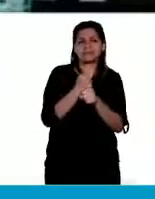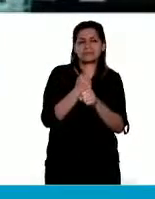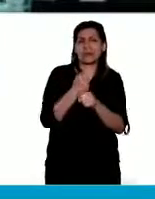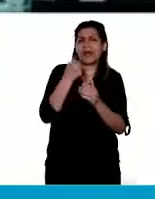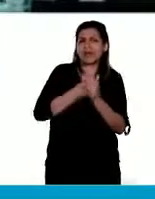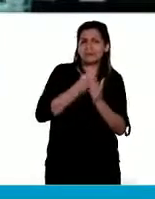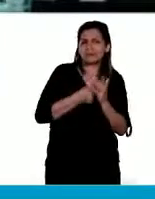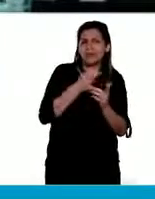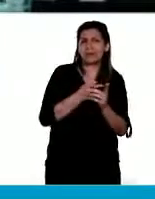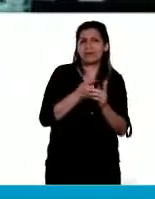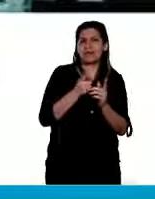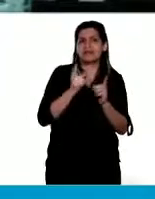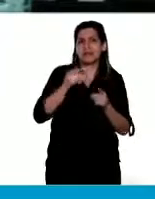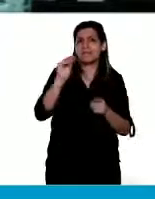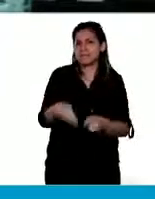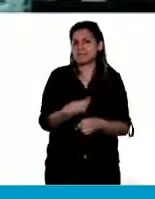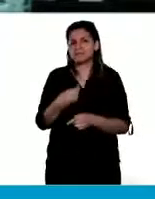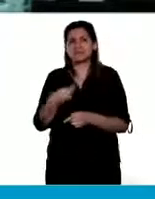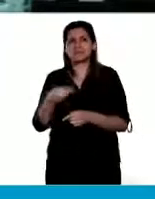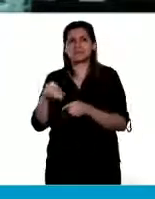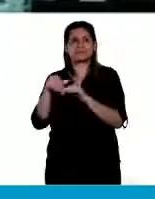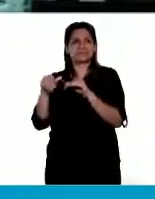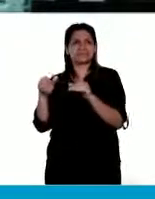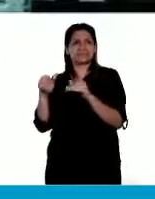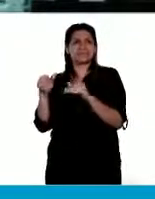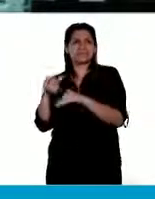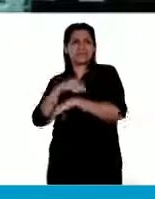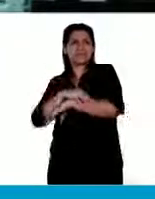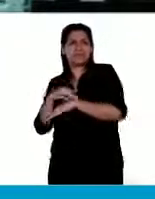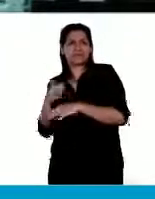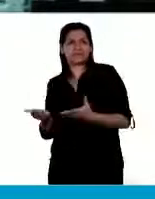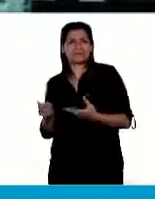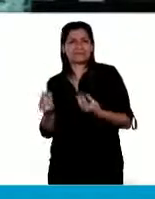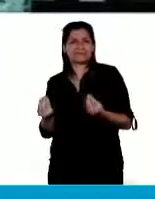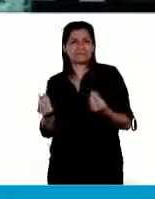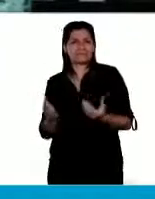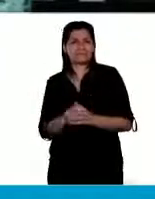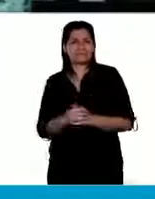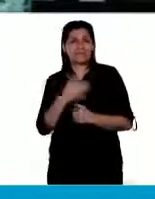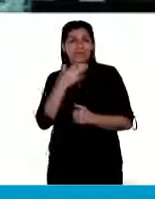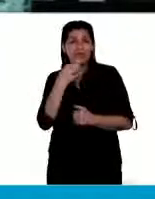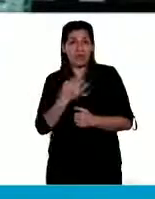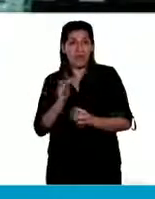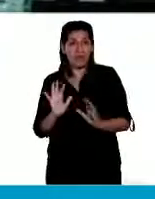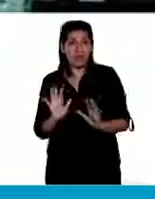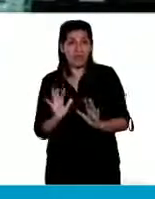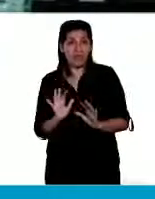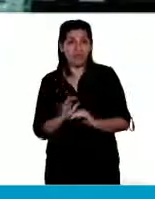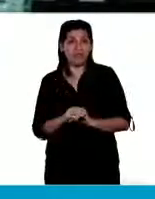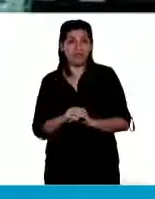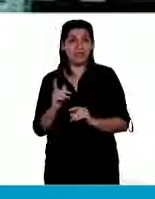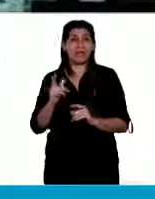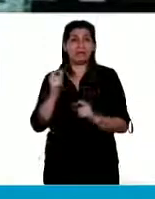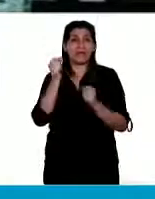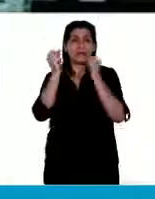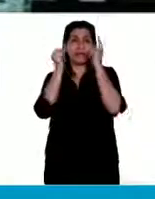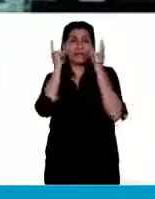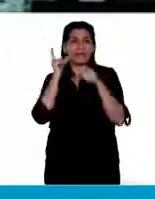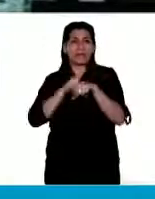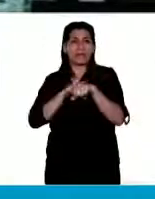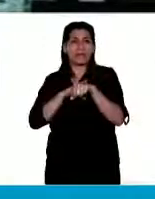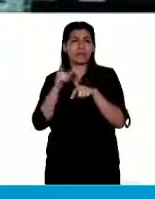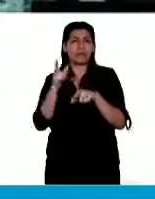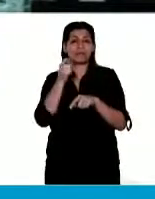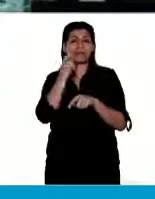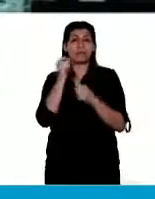clase media. Y esto es un dato absolutamente de la realidad. Y la improvisación es tan grande que el ministro Guzmán